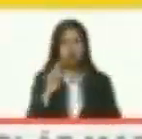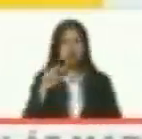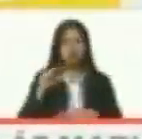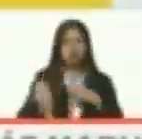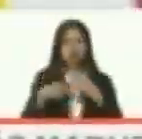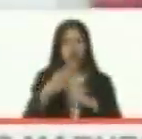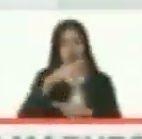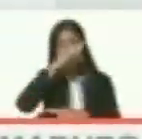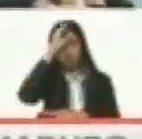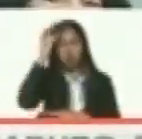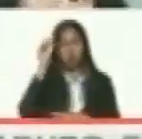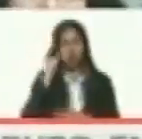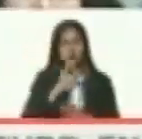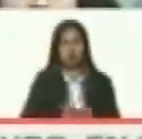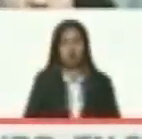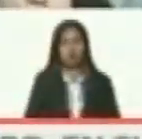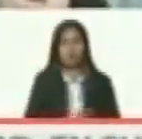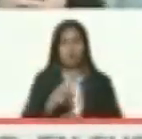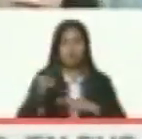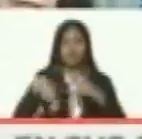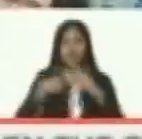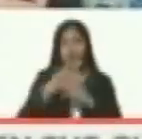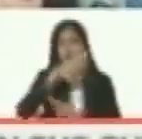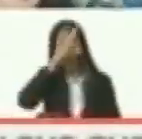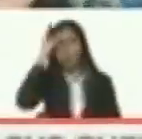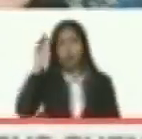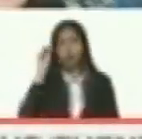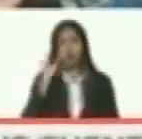Un bosque de carteles.